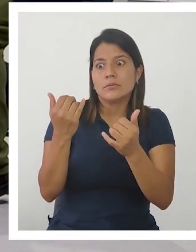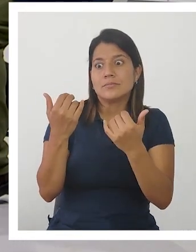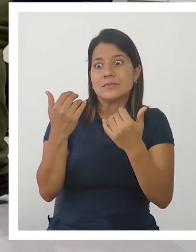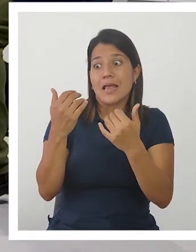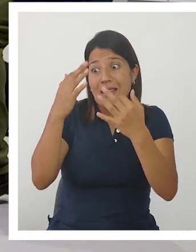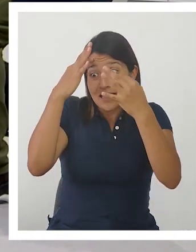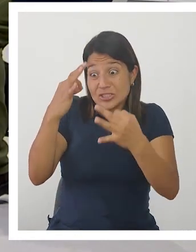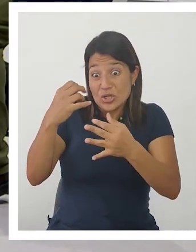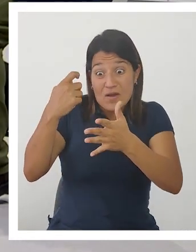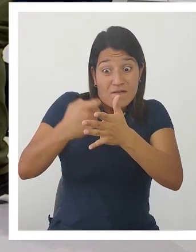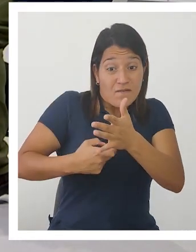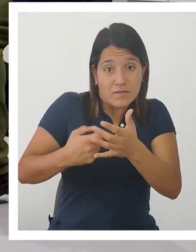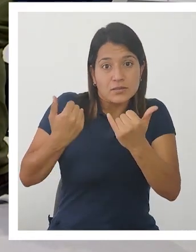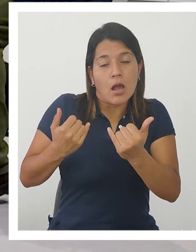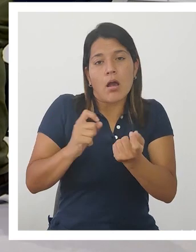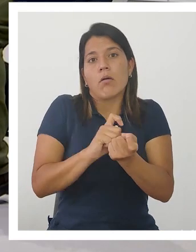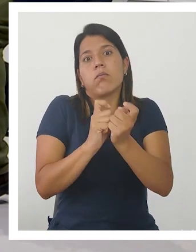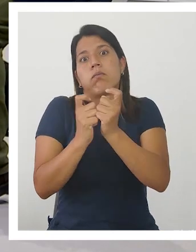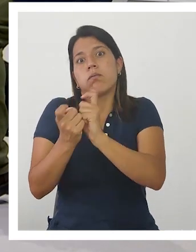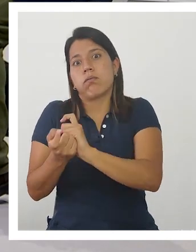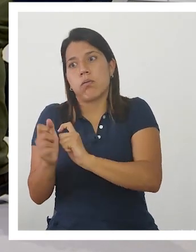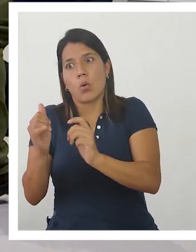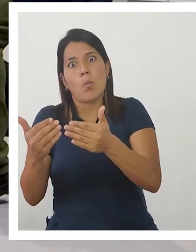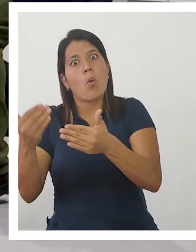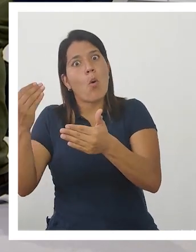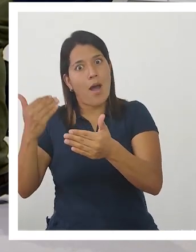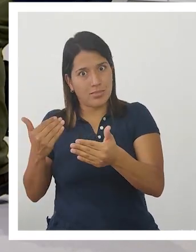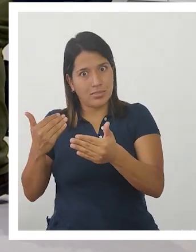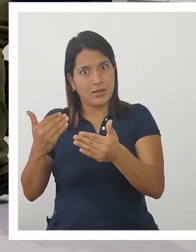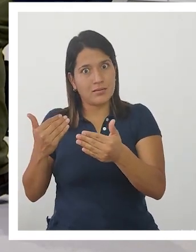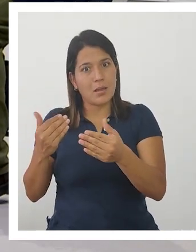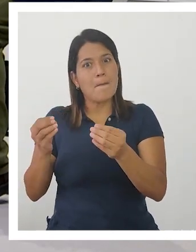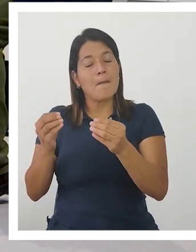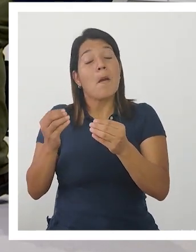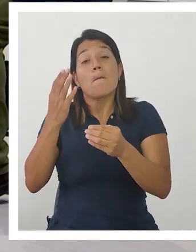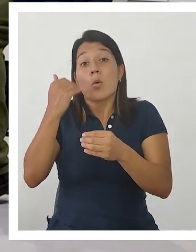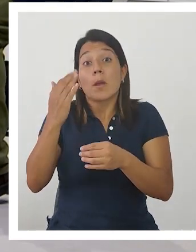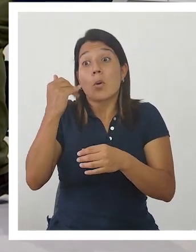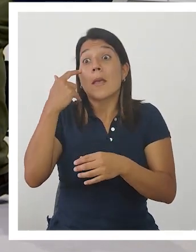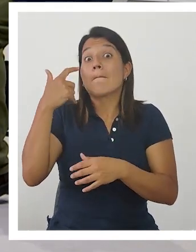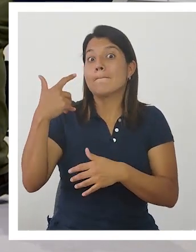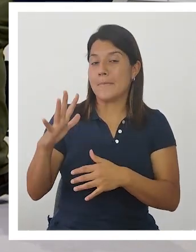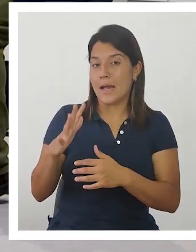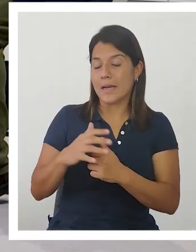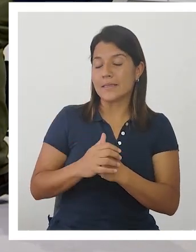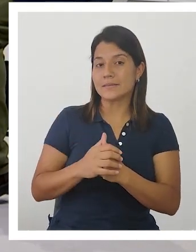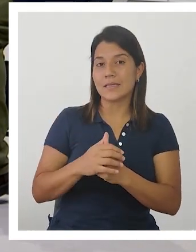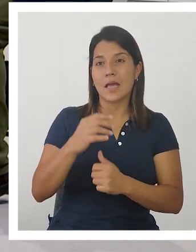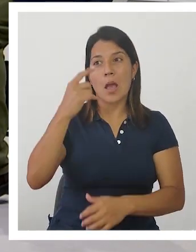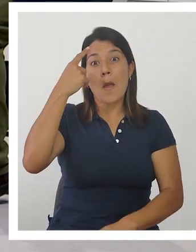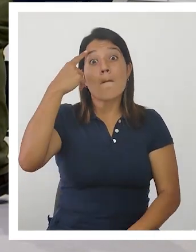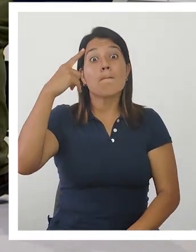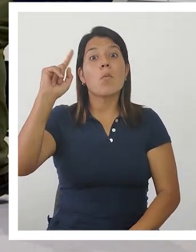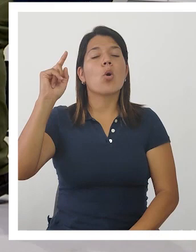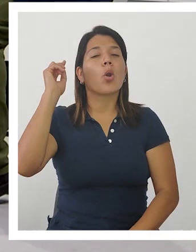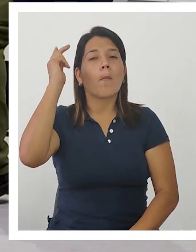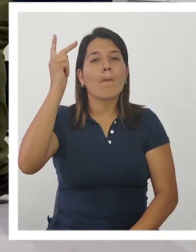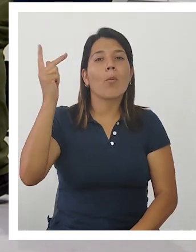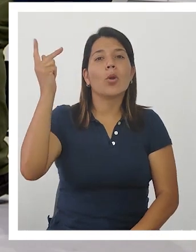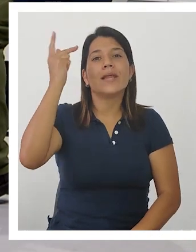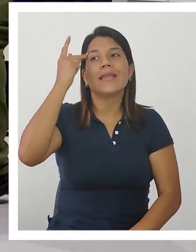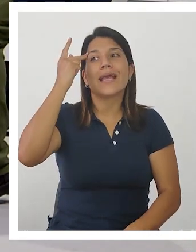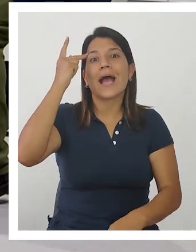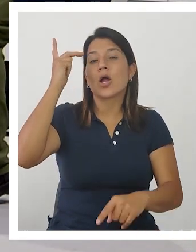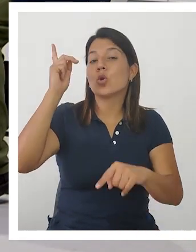fuertes, porque al parecer por política no se pueden reajustar hasta